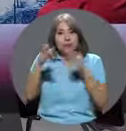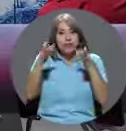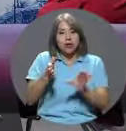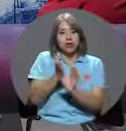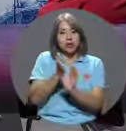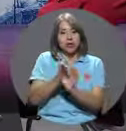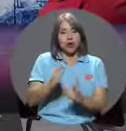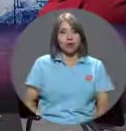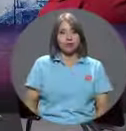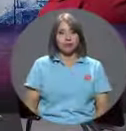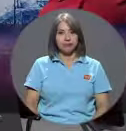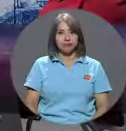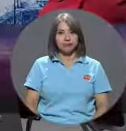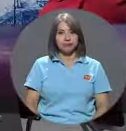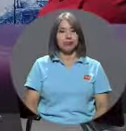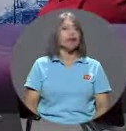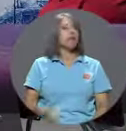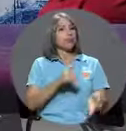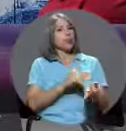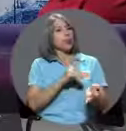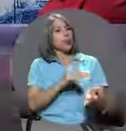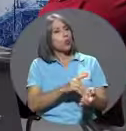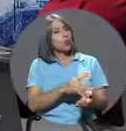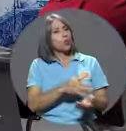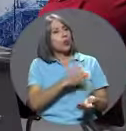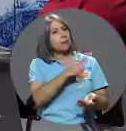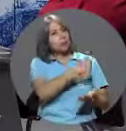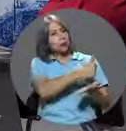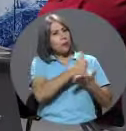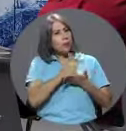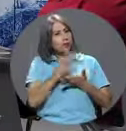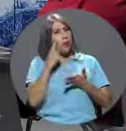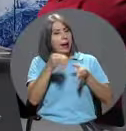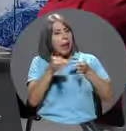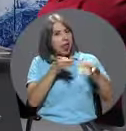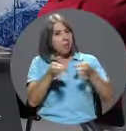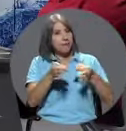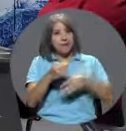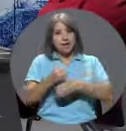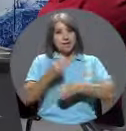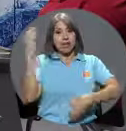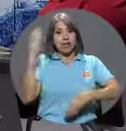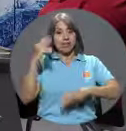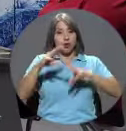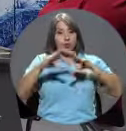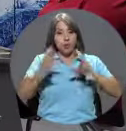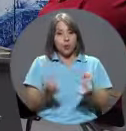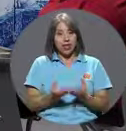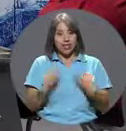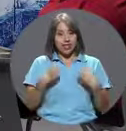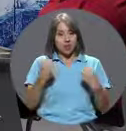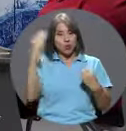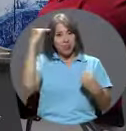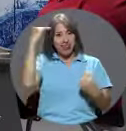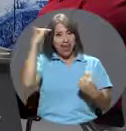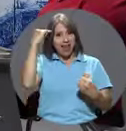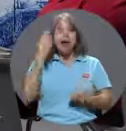punto, doctora Norma, quería, tal vez usted me ayude a comentar esto, muy importante, porque la Federación Mundial de Salud